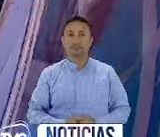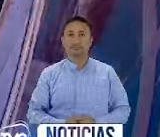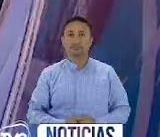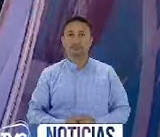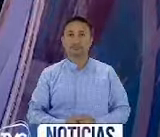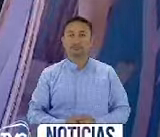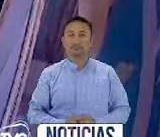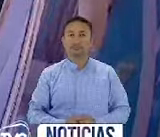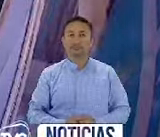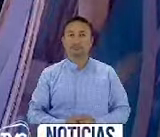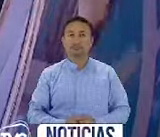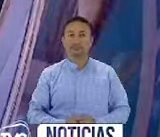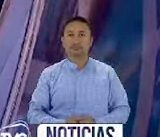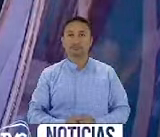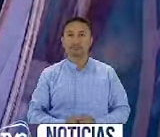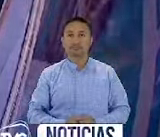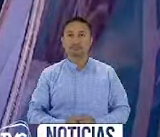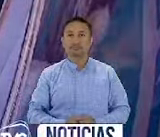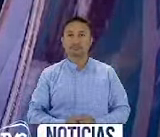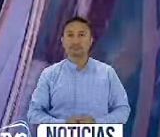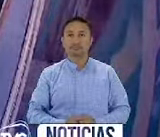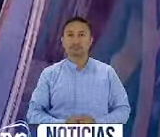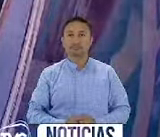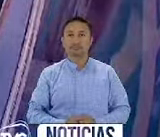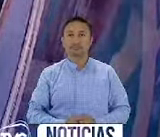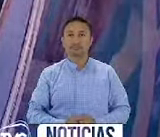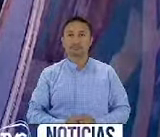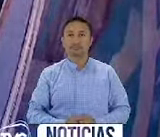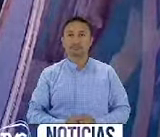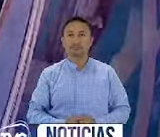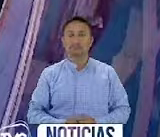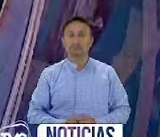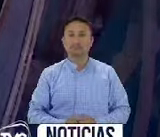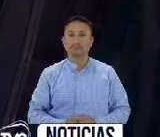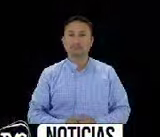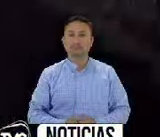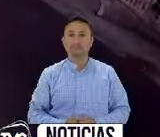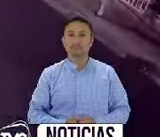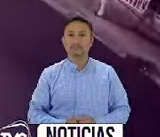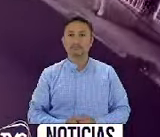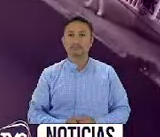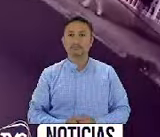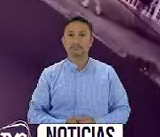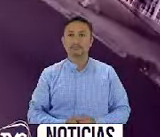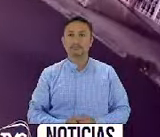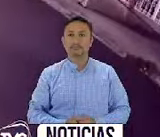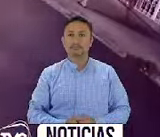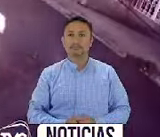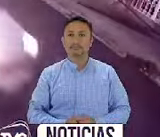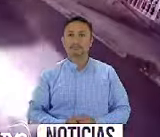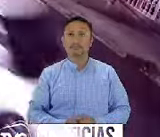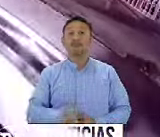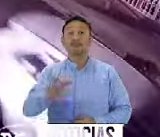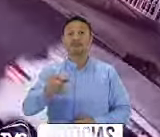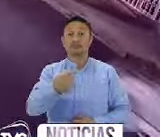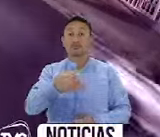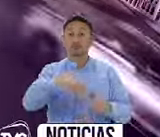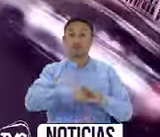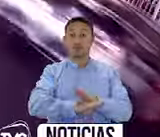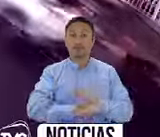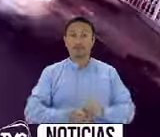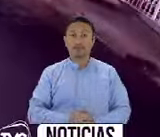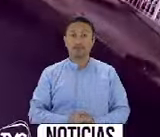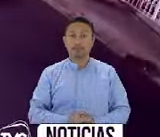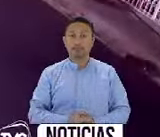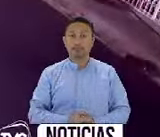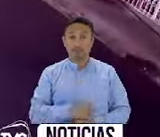Así entraron los delincuentes. Y no precisamente a comprar un